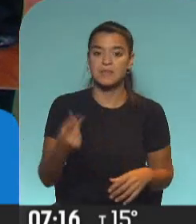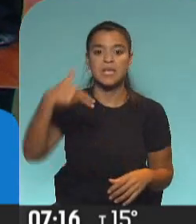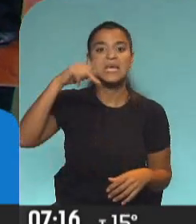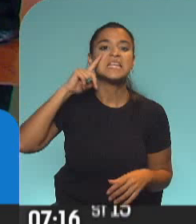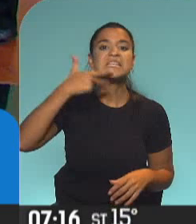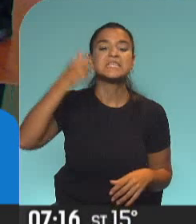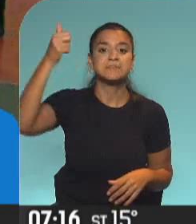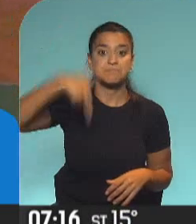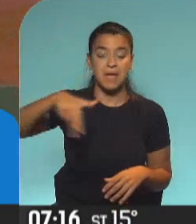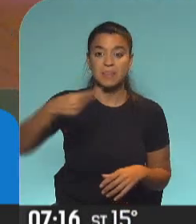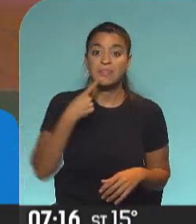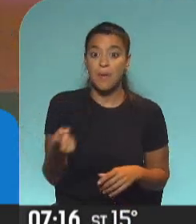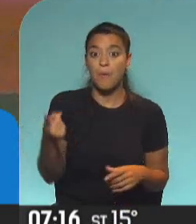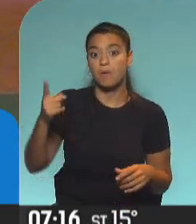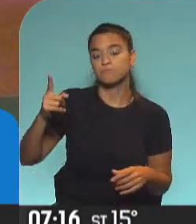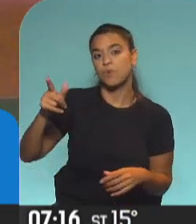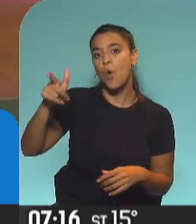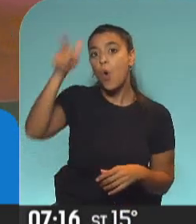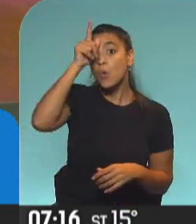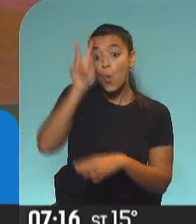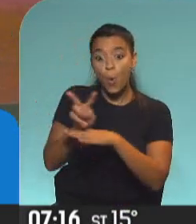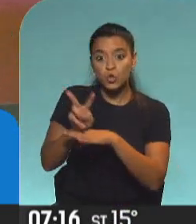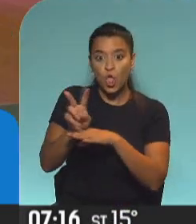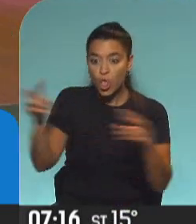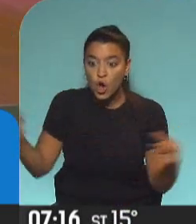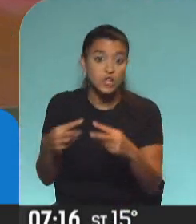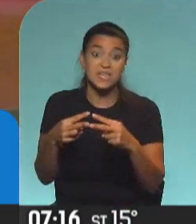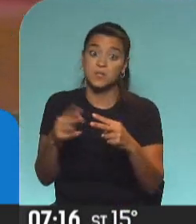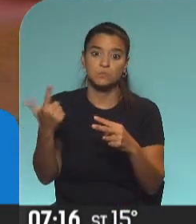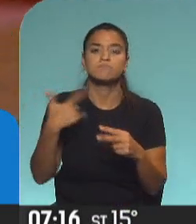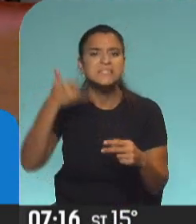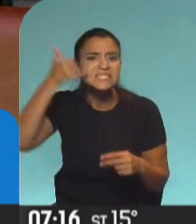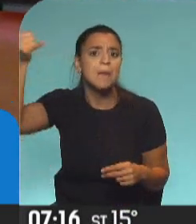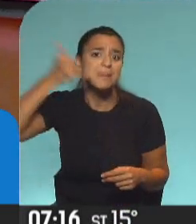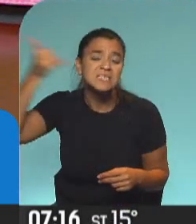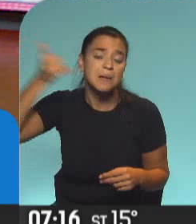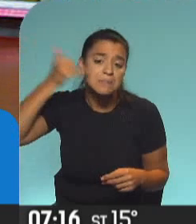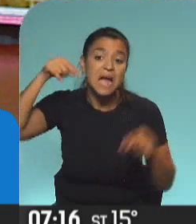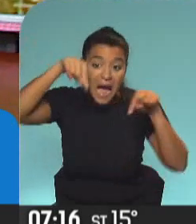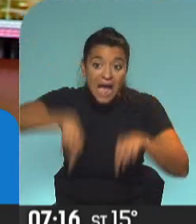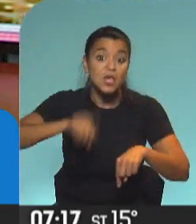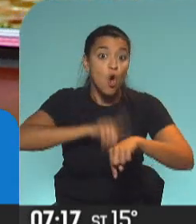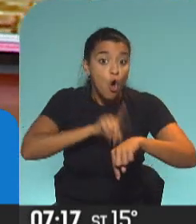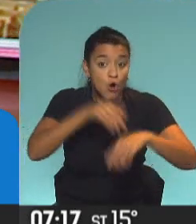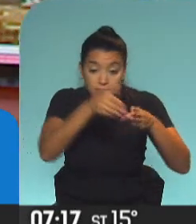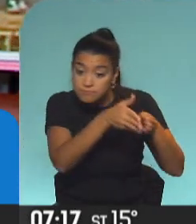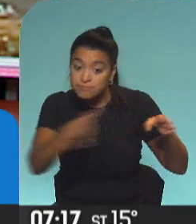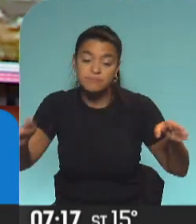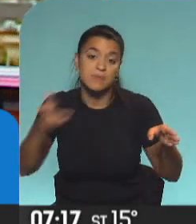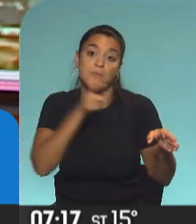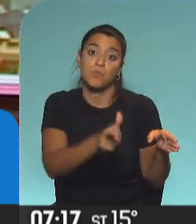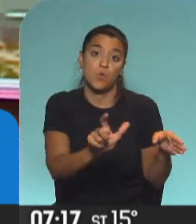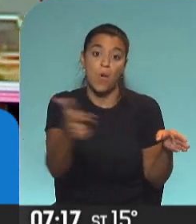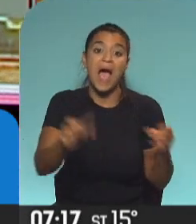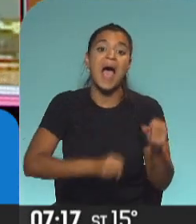debía encontrarse con sus custodios y no apareció. Y lo comenzaron a llamar y a partir de esa hora no hubo respuesta.